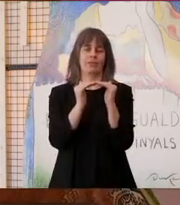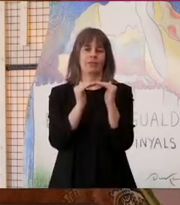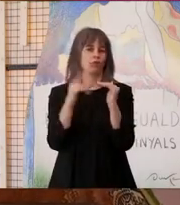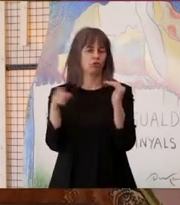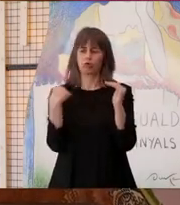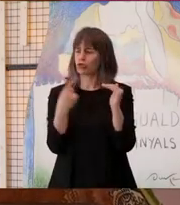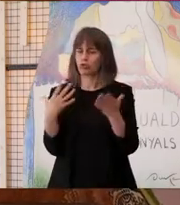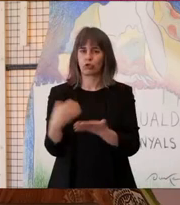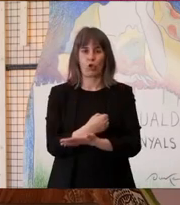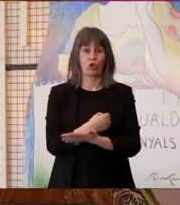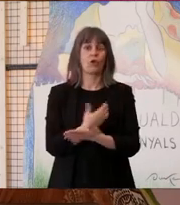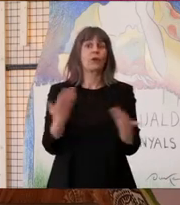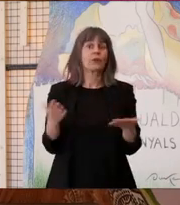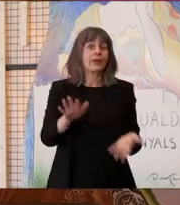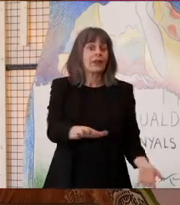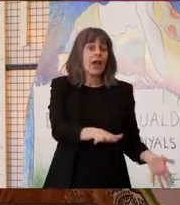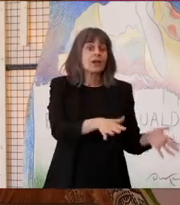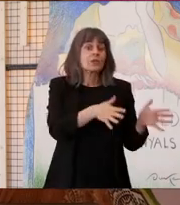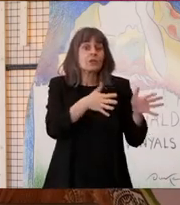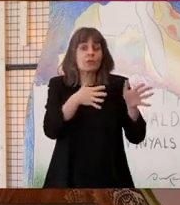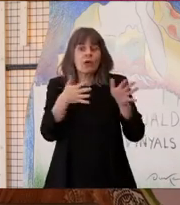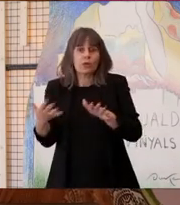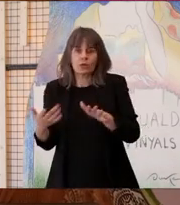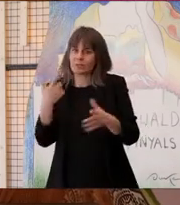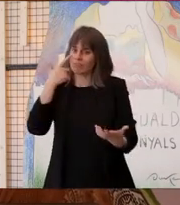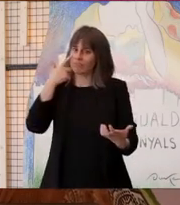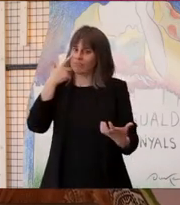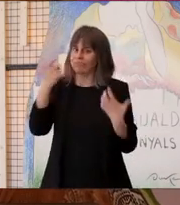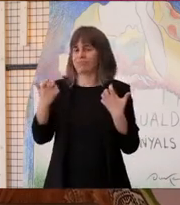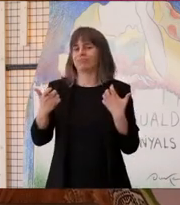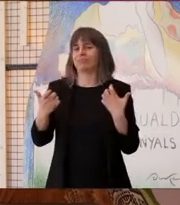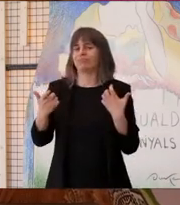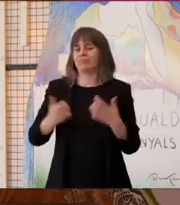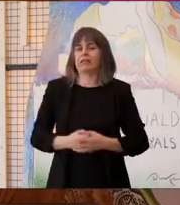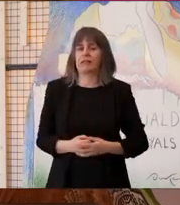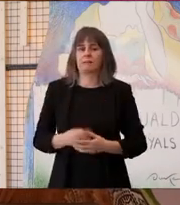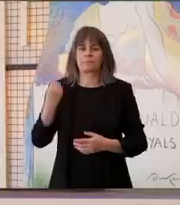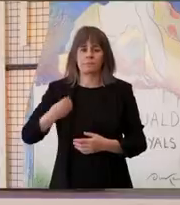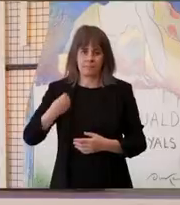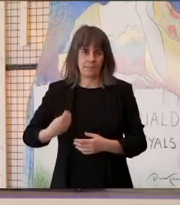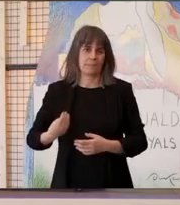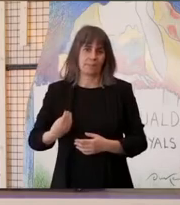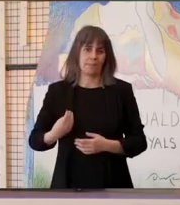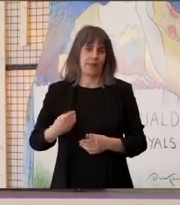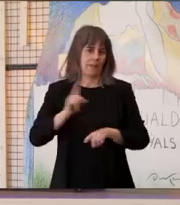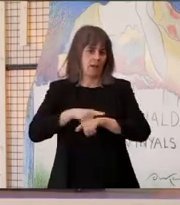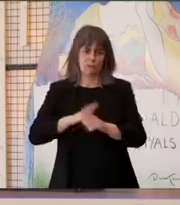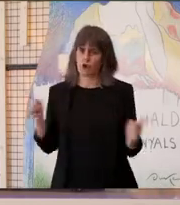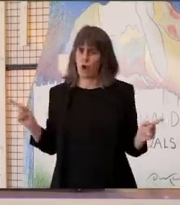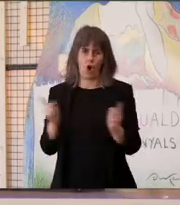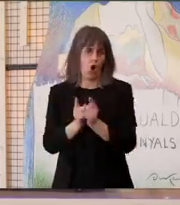las transformaciones son muy muy evidentes y se producen en muy muy poco tiempo